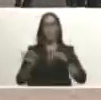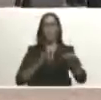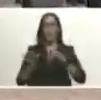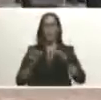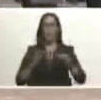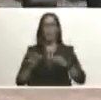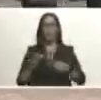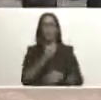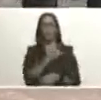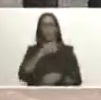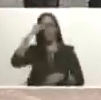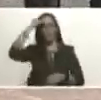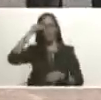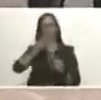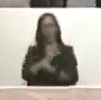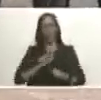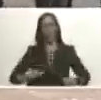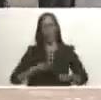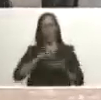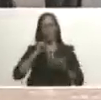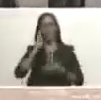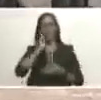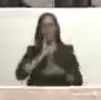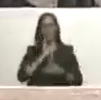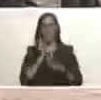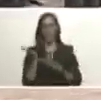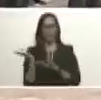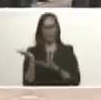Militar de la Guardia Nacional Bolivariana.